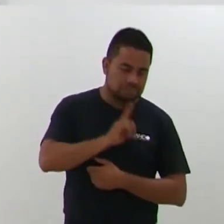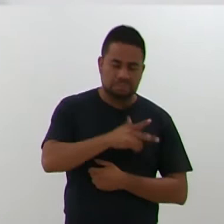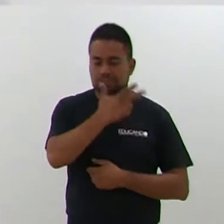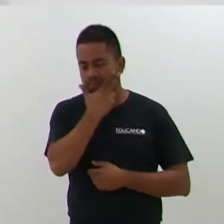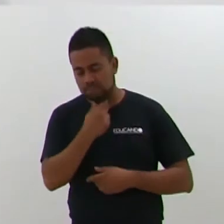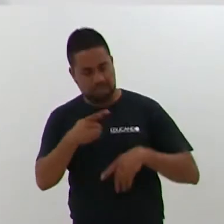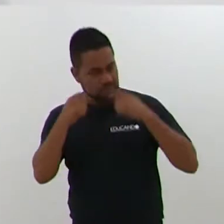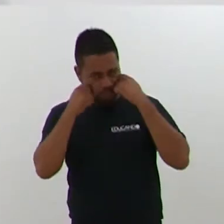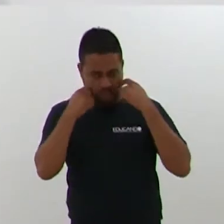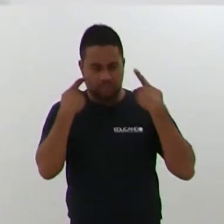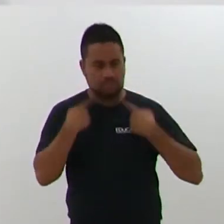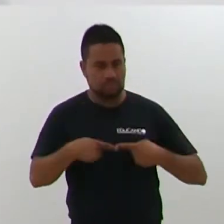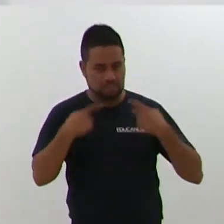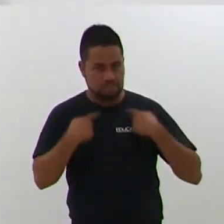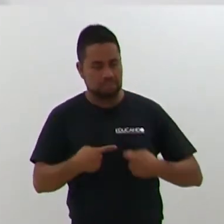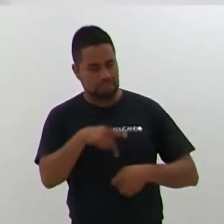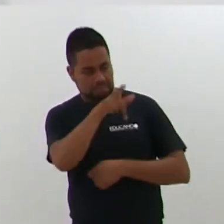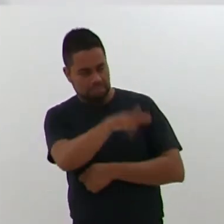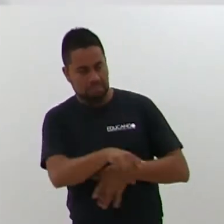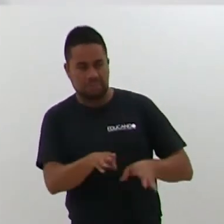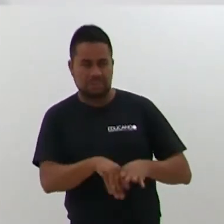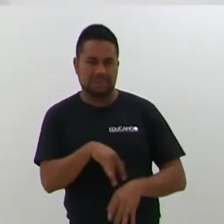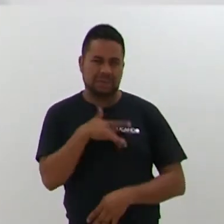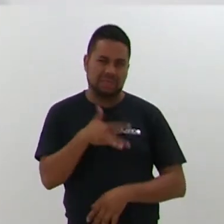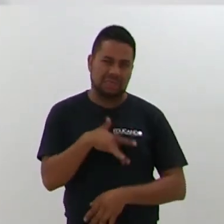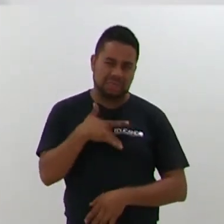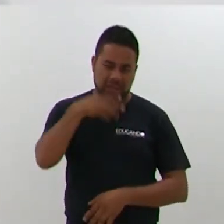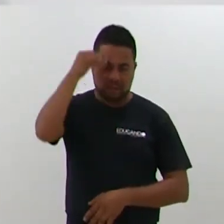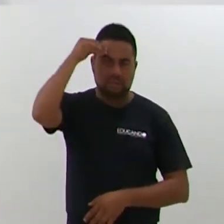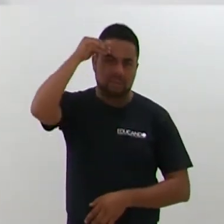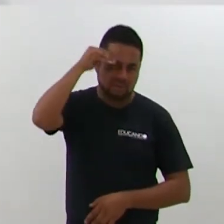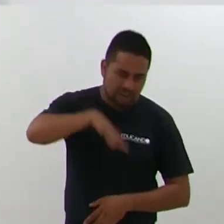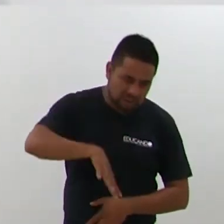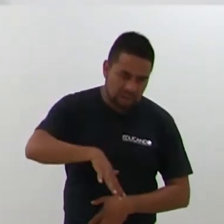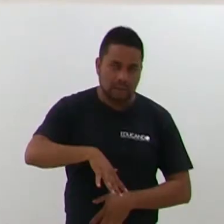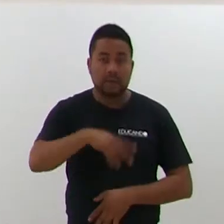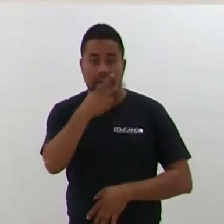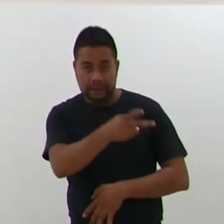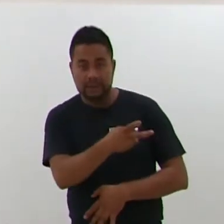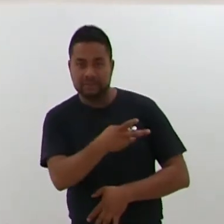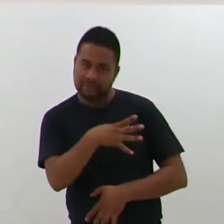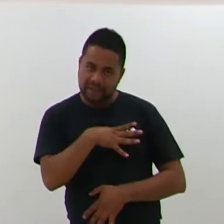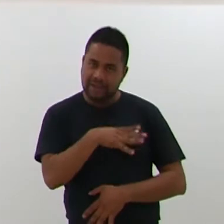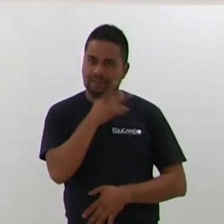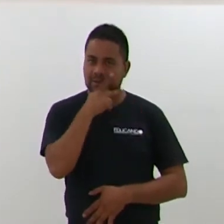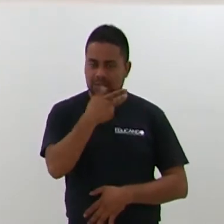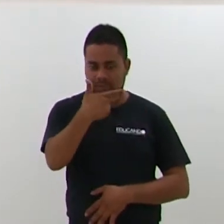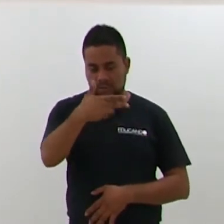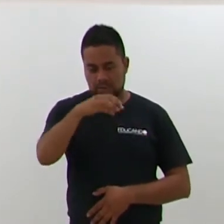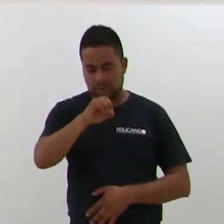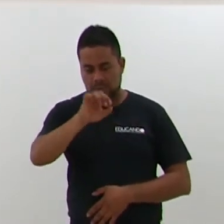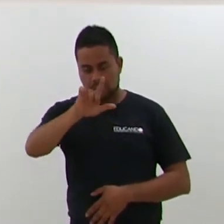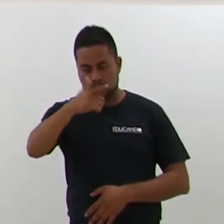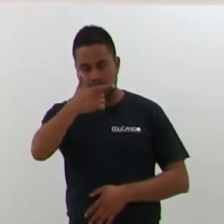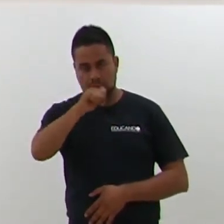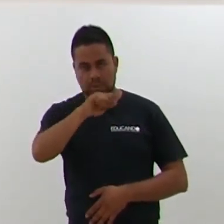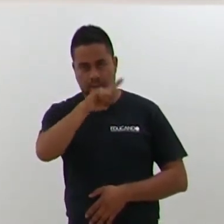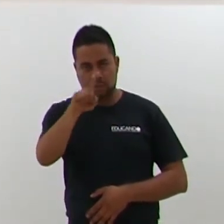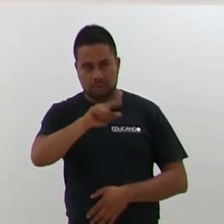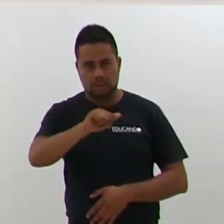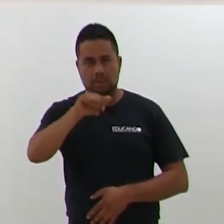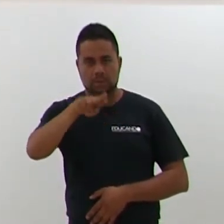una persona que pues tiene como flojera de hacer las cosas, ¿verdad? Eso es un holgazán. Pero ¿qué creen que hay